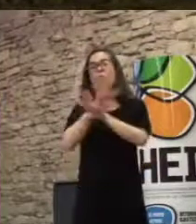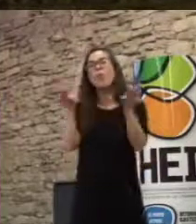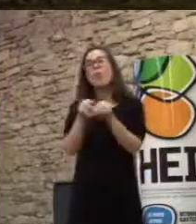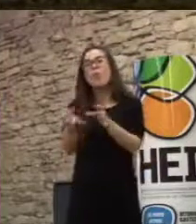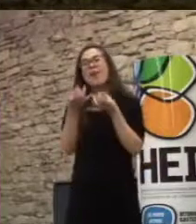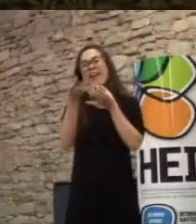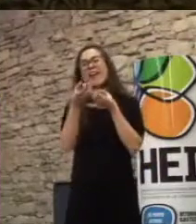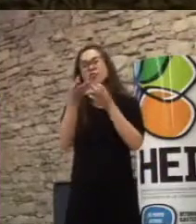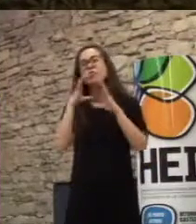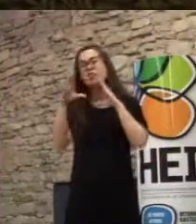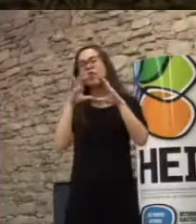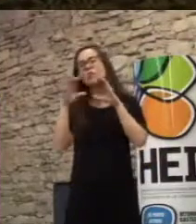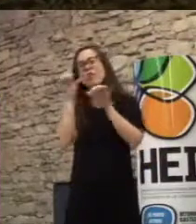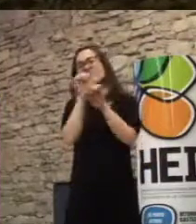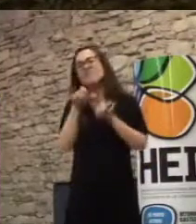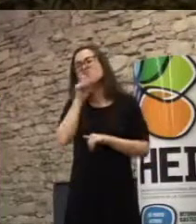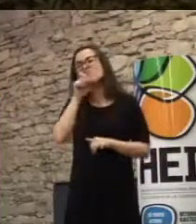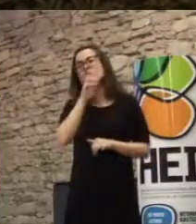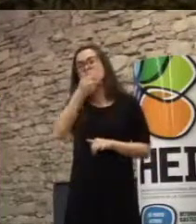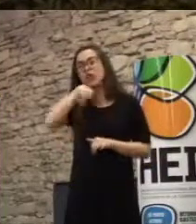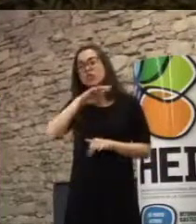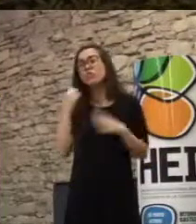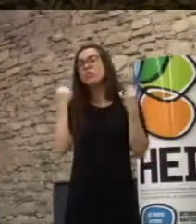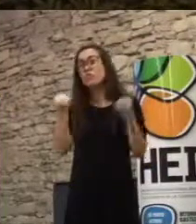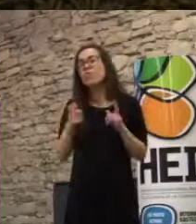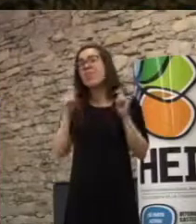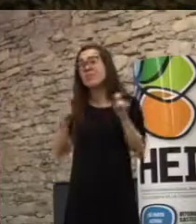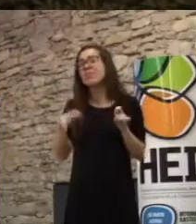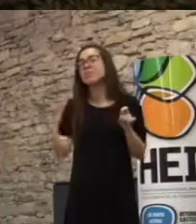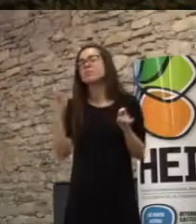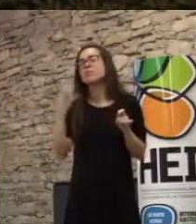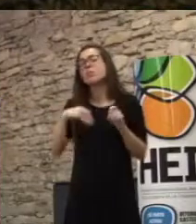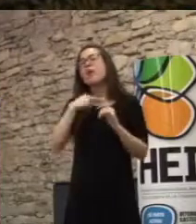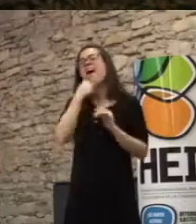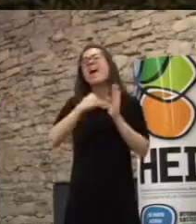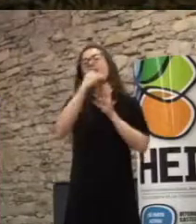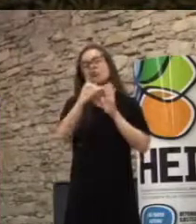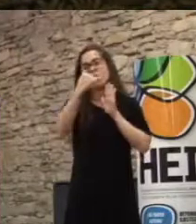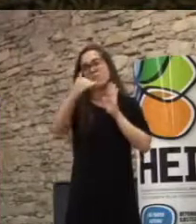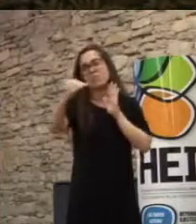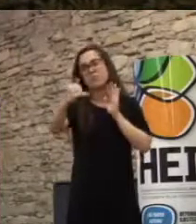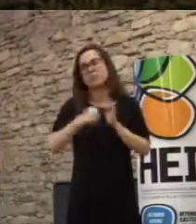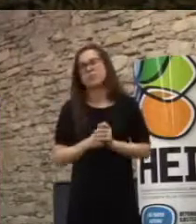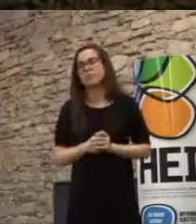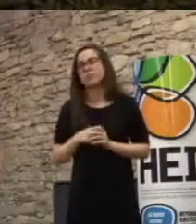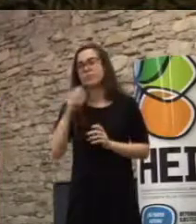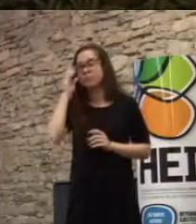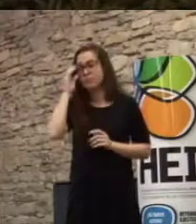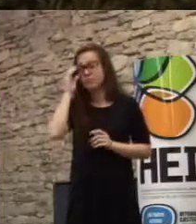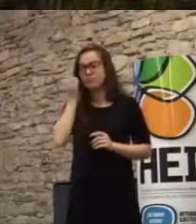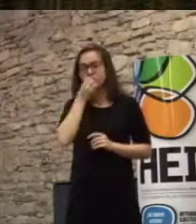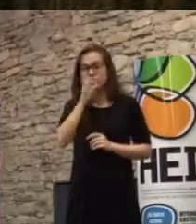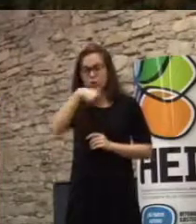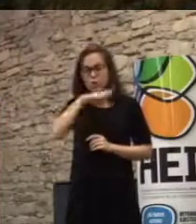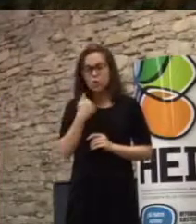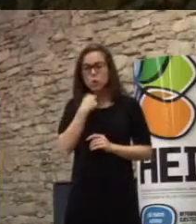cómo tenemos que comunicarnos darle mucho más énfasis perdón mucho más énfasis a la entonación que usáis al volumen la cadencia así jugar con